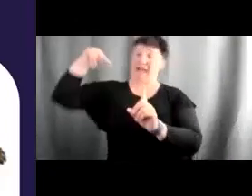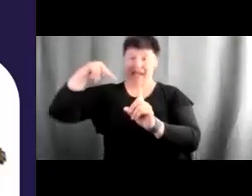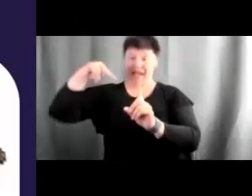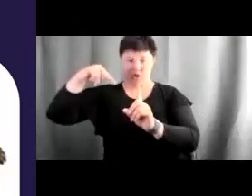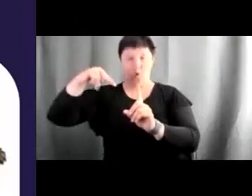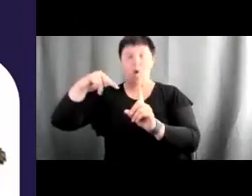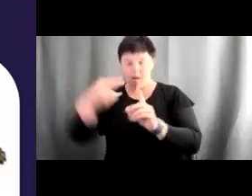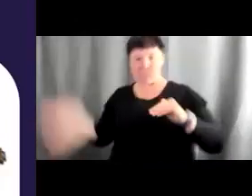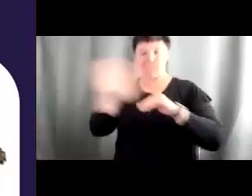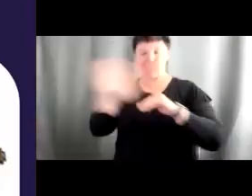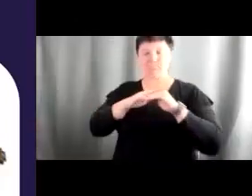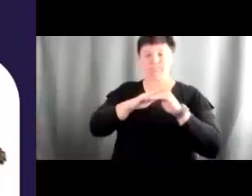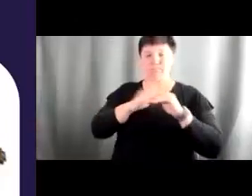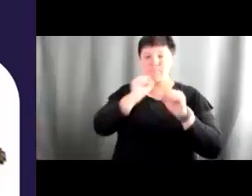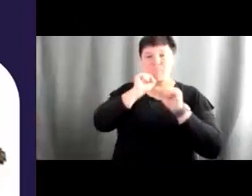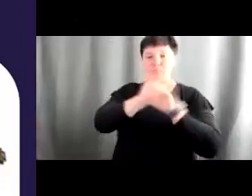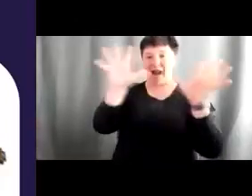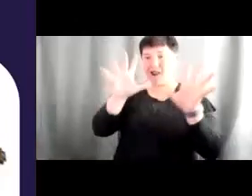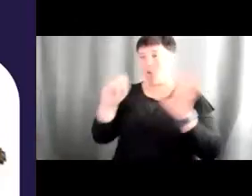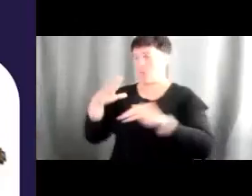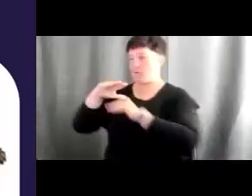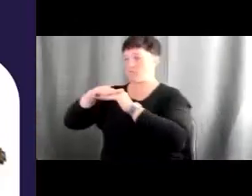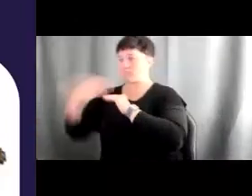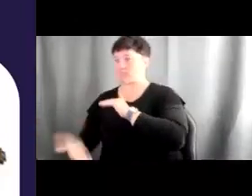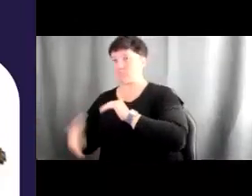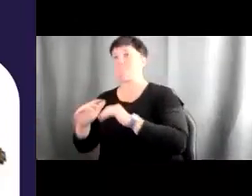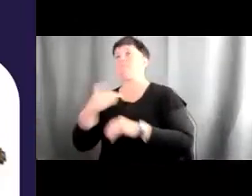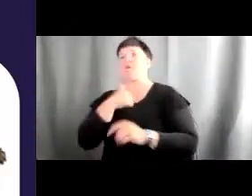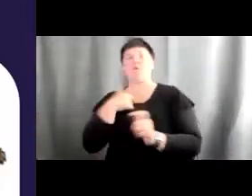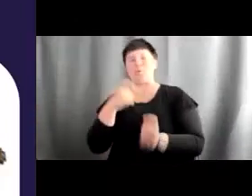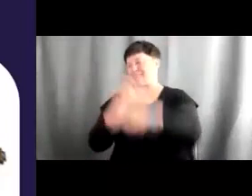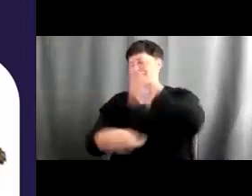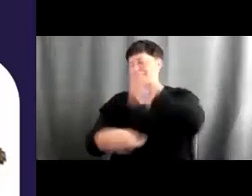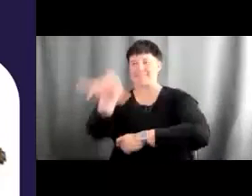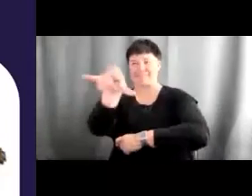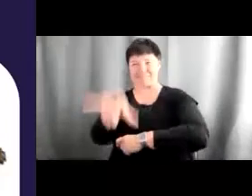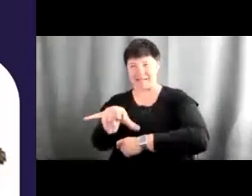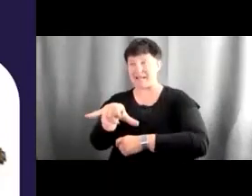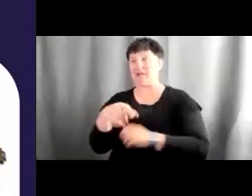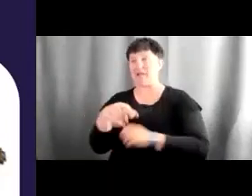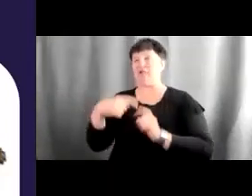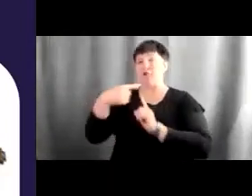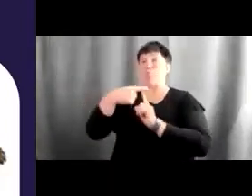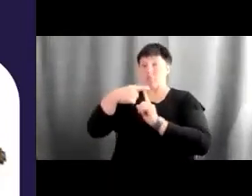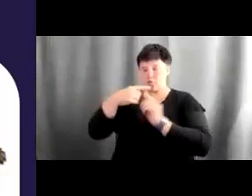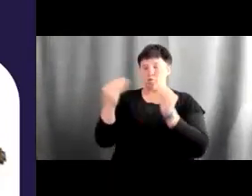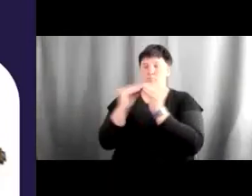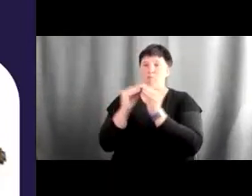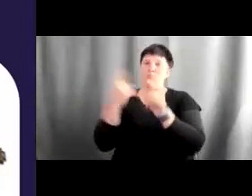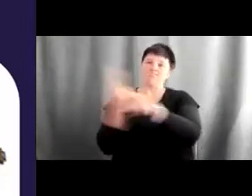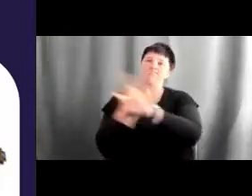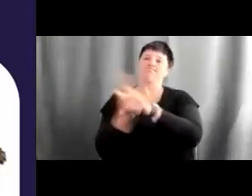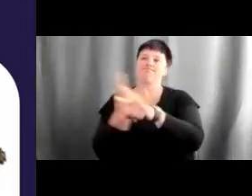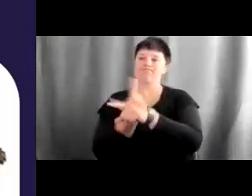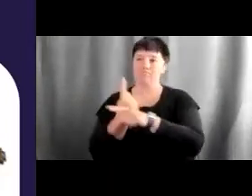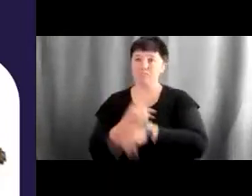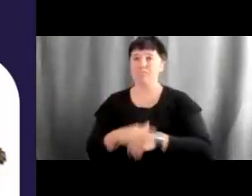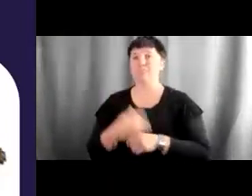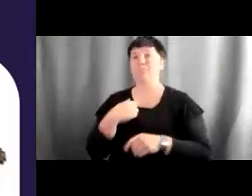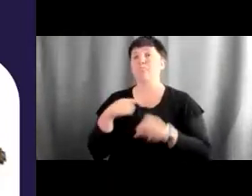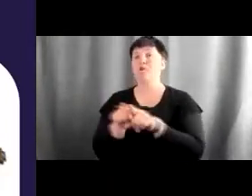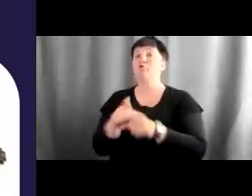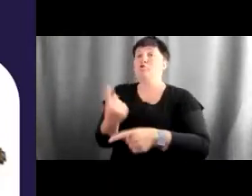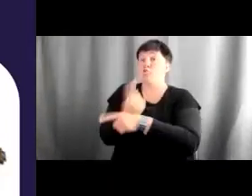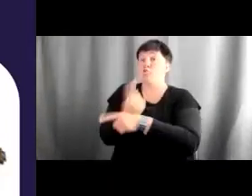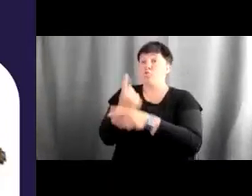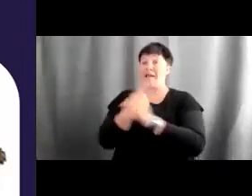disminuya, pero en realidad queremos eliminar eso, así que lo hicimos. Lo eliminamos y la puntuación de anomalía se corrige en cuanto a eso. También los corregimos que